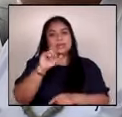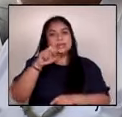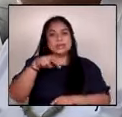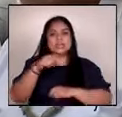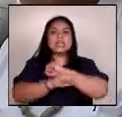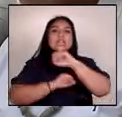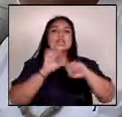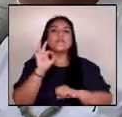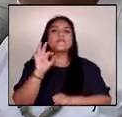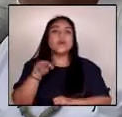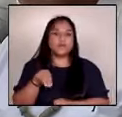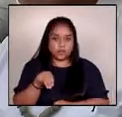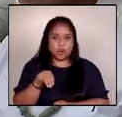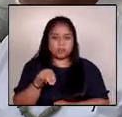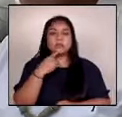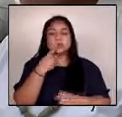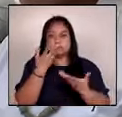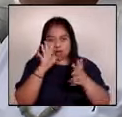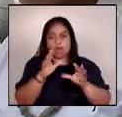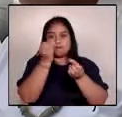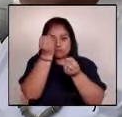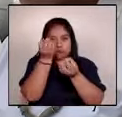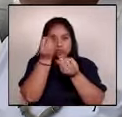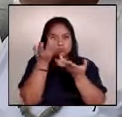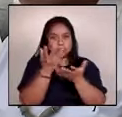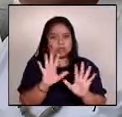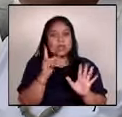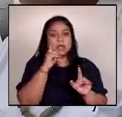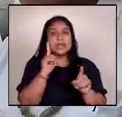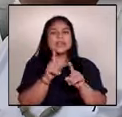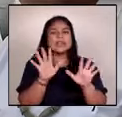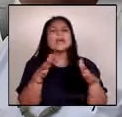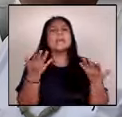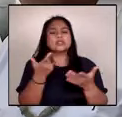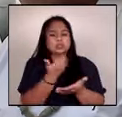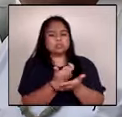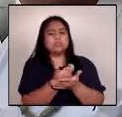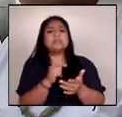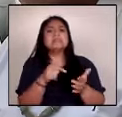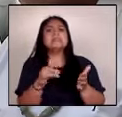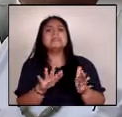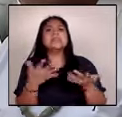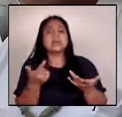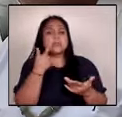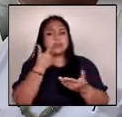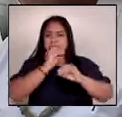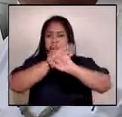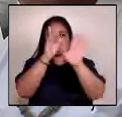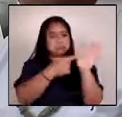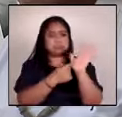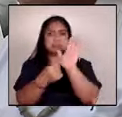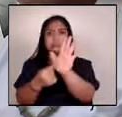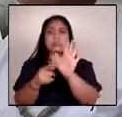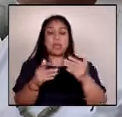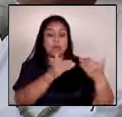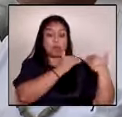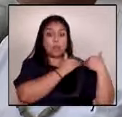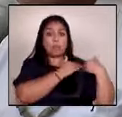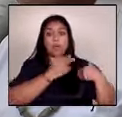del Infom, y les hemos trasladado la información de qué ha pasado con estos fondos de forma totalmente transparente. El compromiso de nosotros